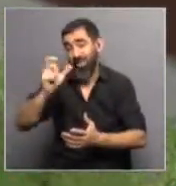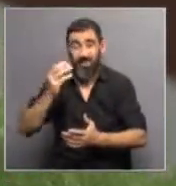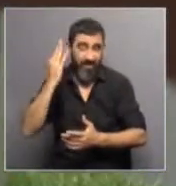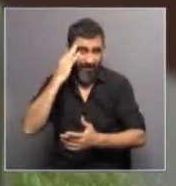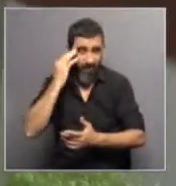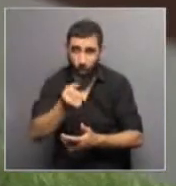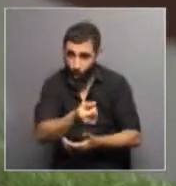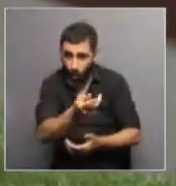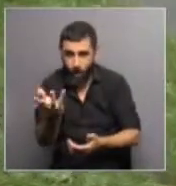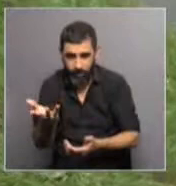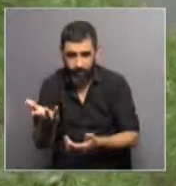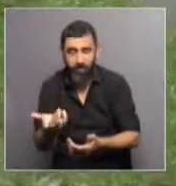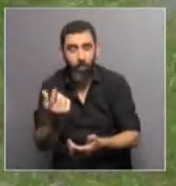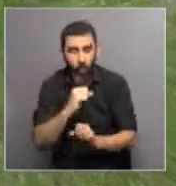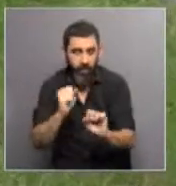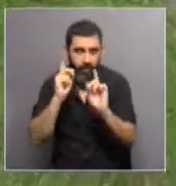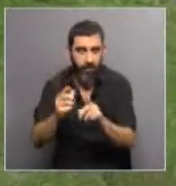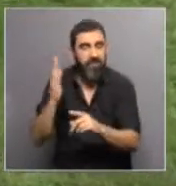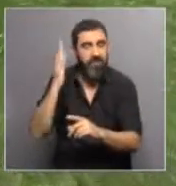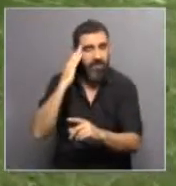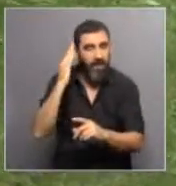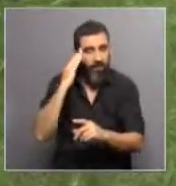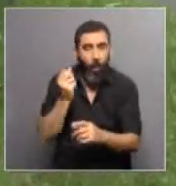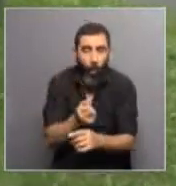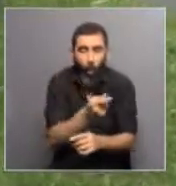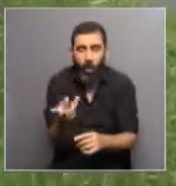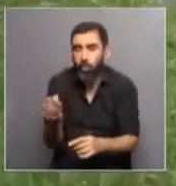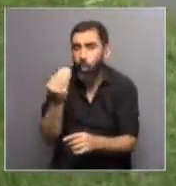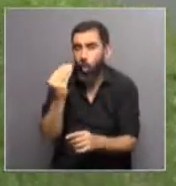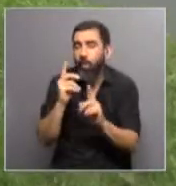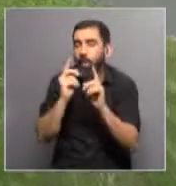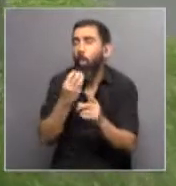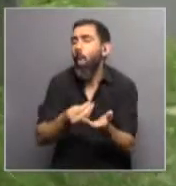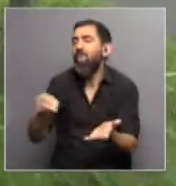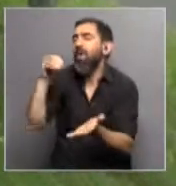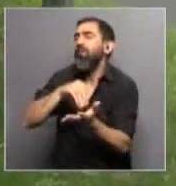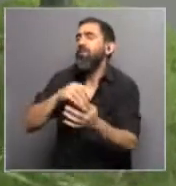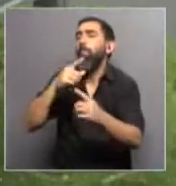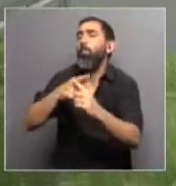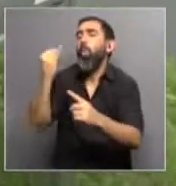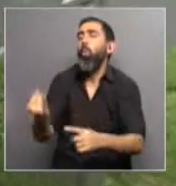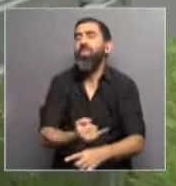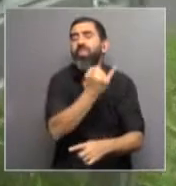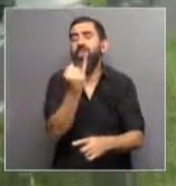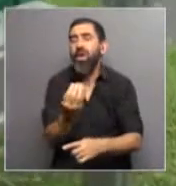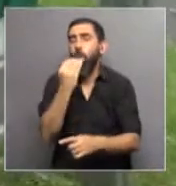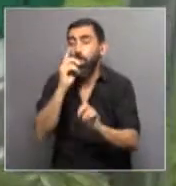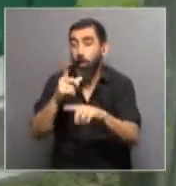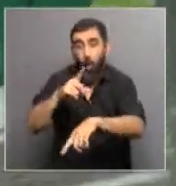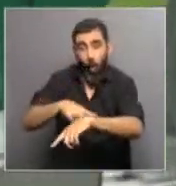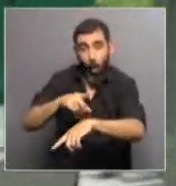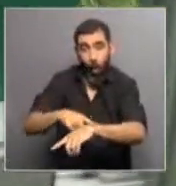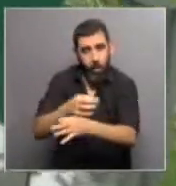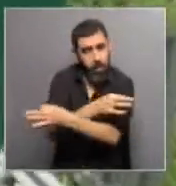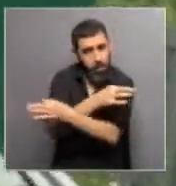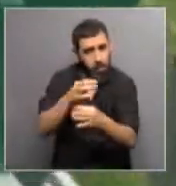comió, y podemos saber no solo cuánto comió, sino a lo largo de cuántas veces en el día, podemos saber a qué horas comieron,